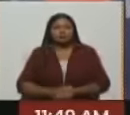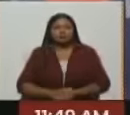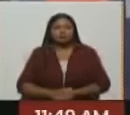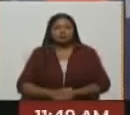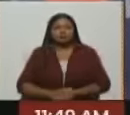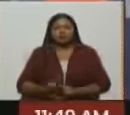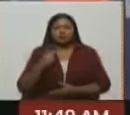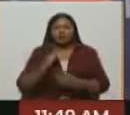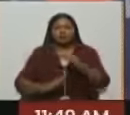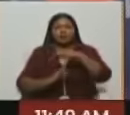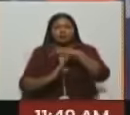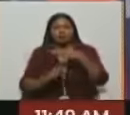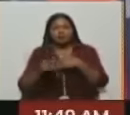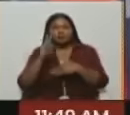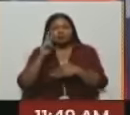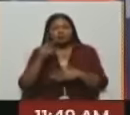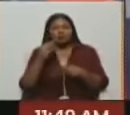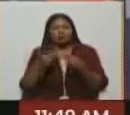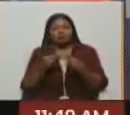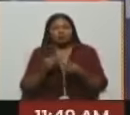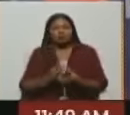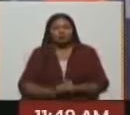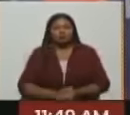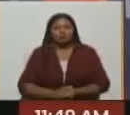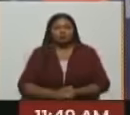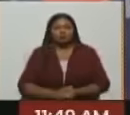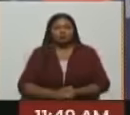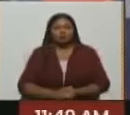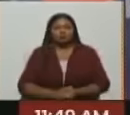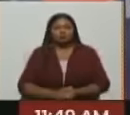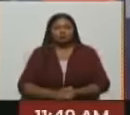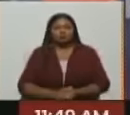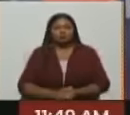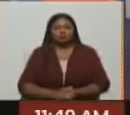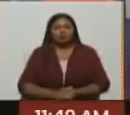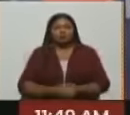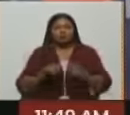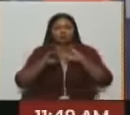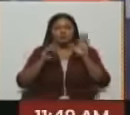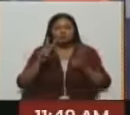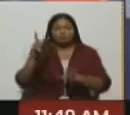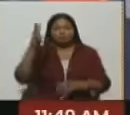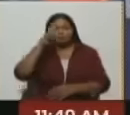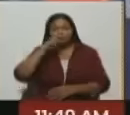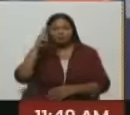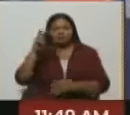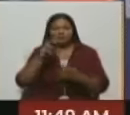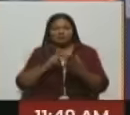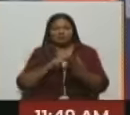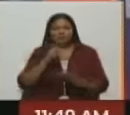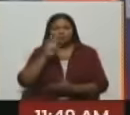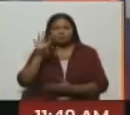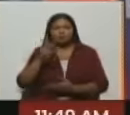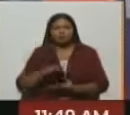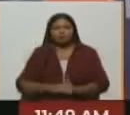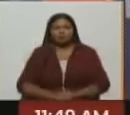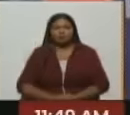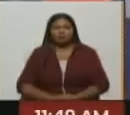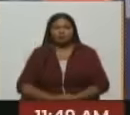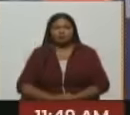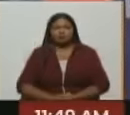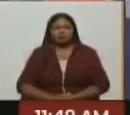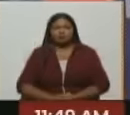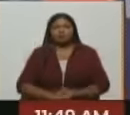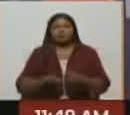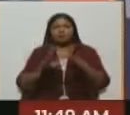pausa, vimos cómo amaneció el año 2024 con el desmantelamiento